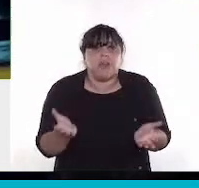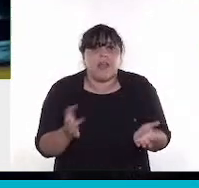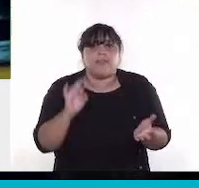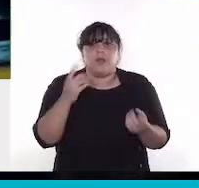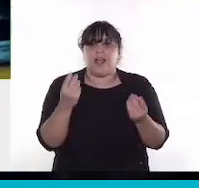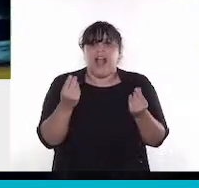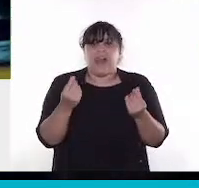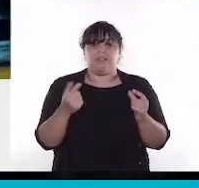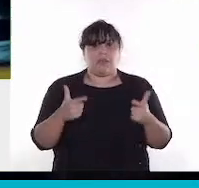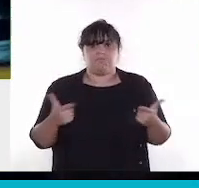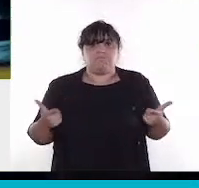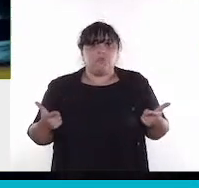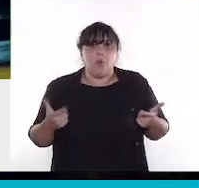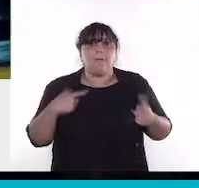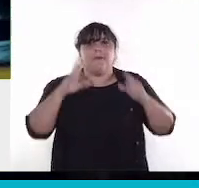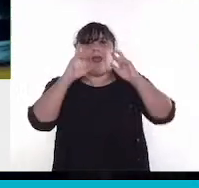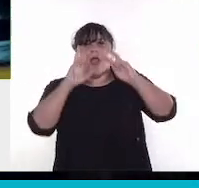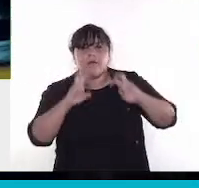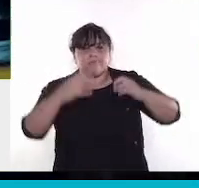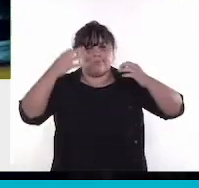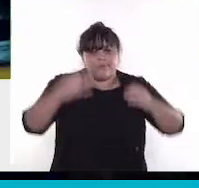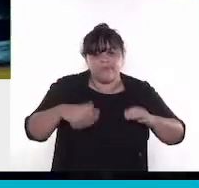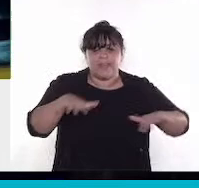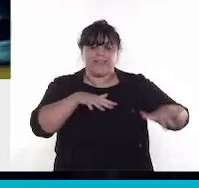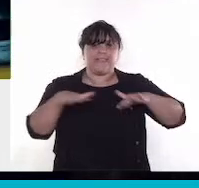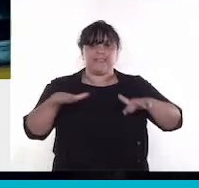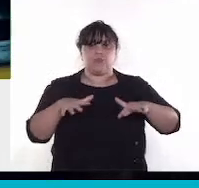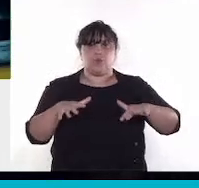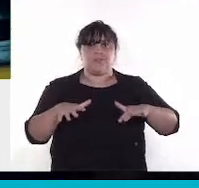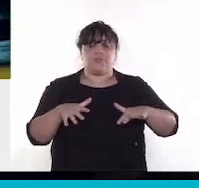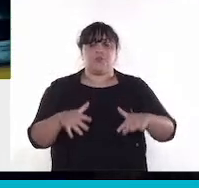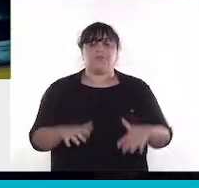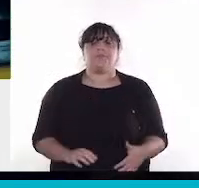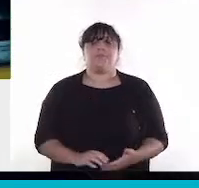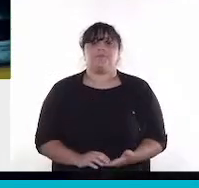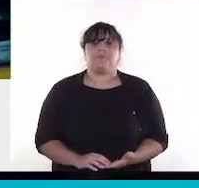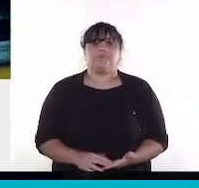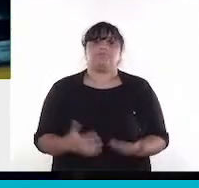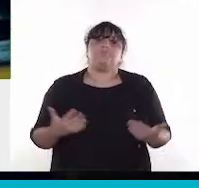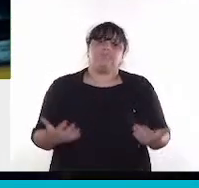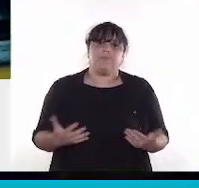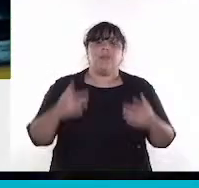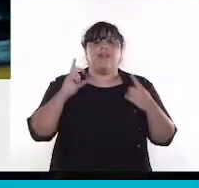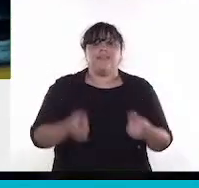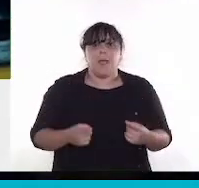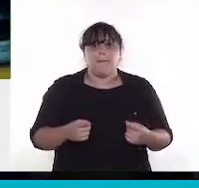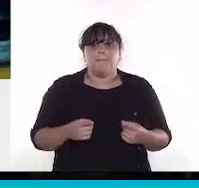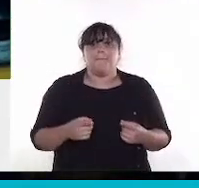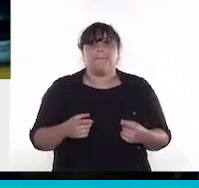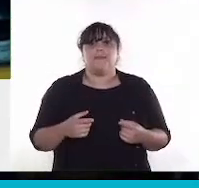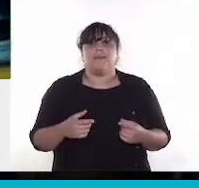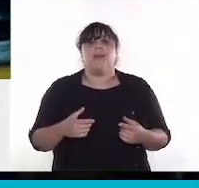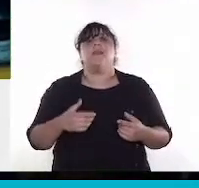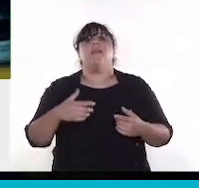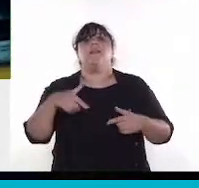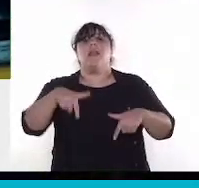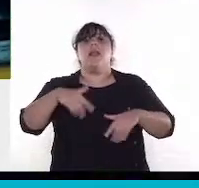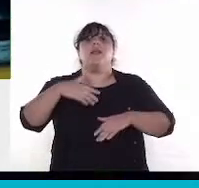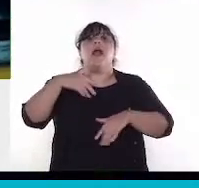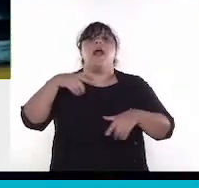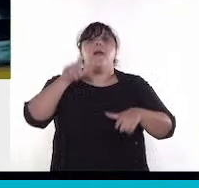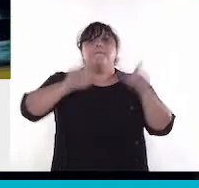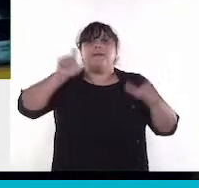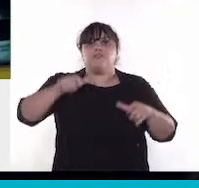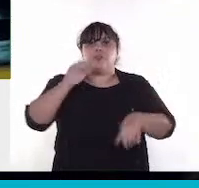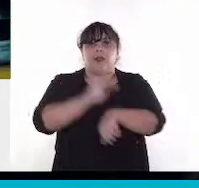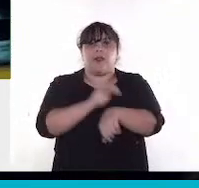calidad, ¿no?, para poder analizar la situación propiamente dicha. Asimismo, la Dirección Nacional de Epidemiología y de Información Estratégica